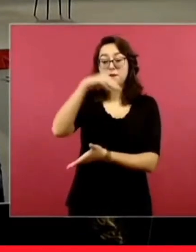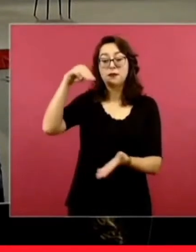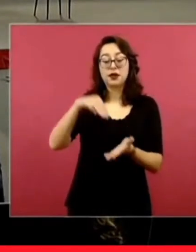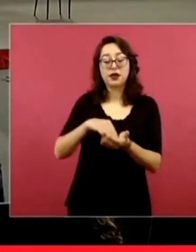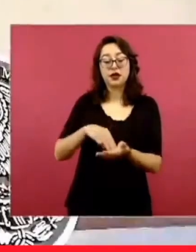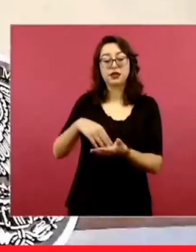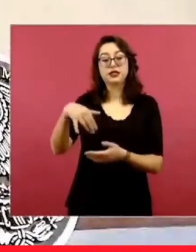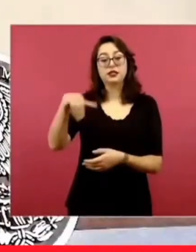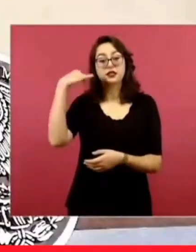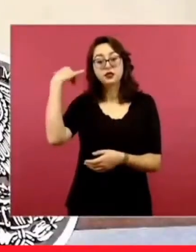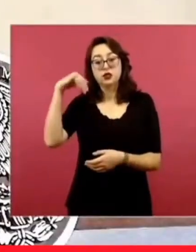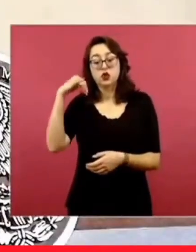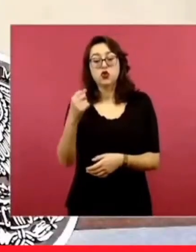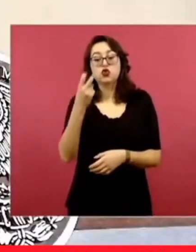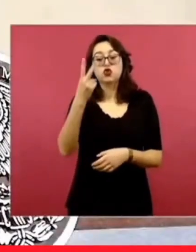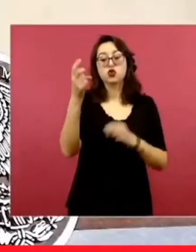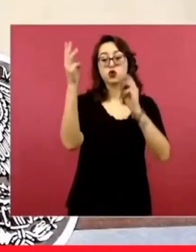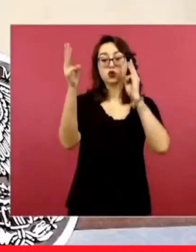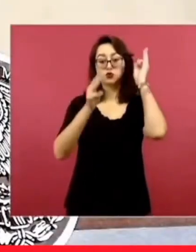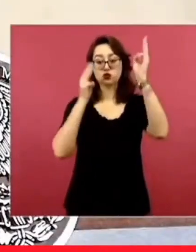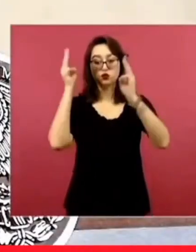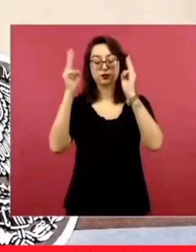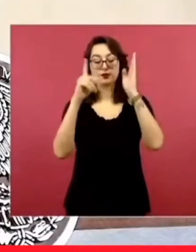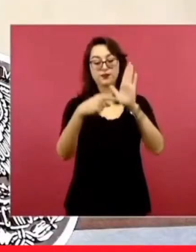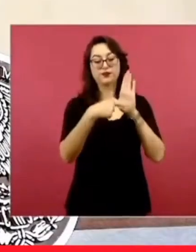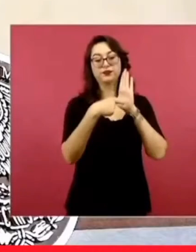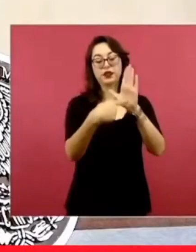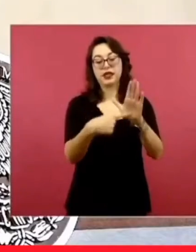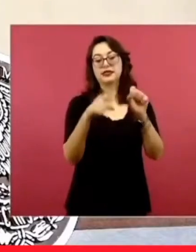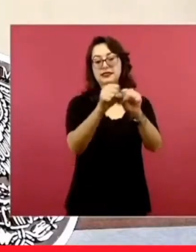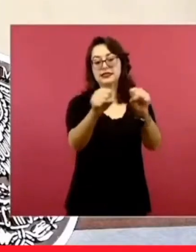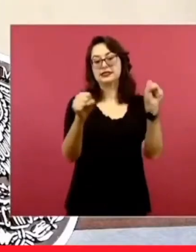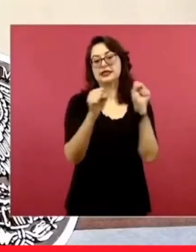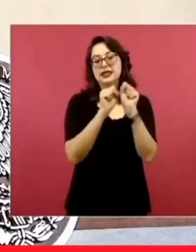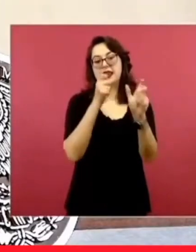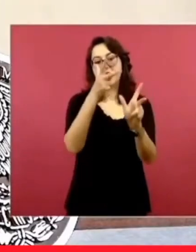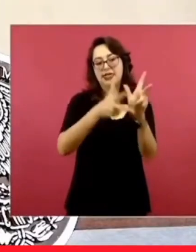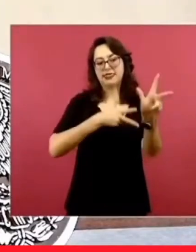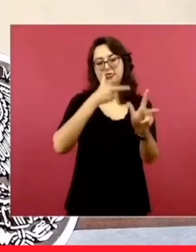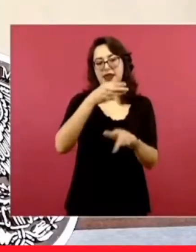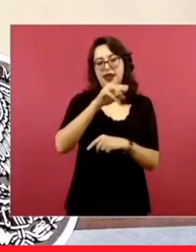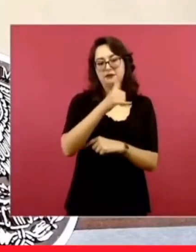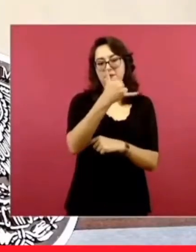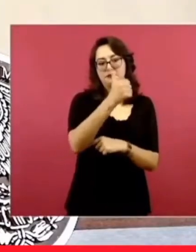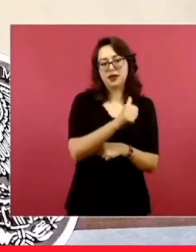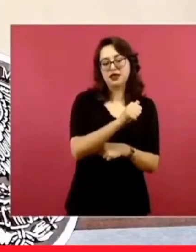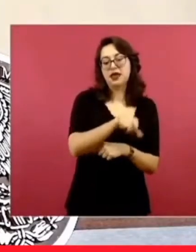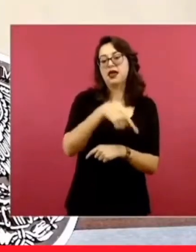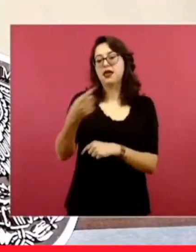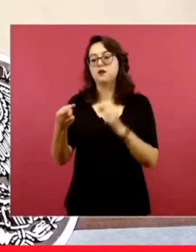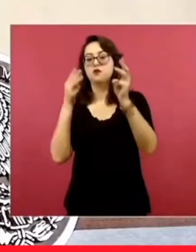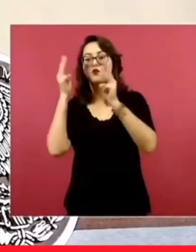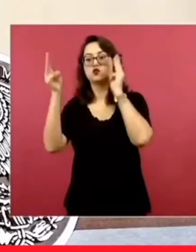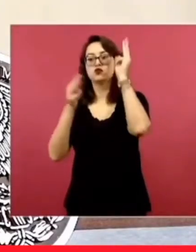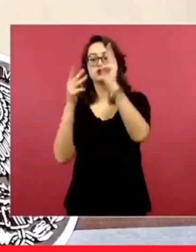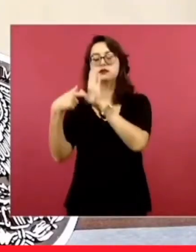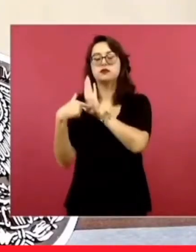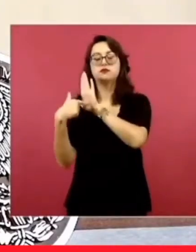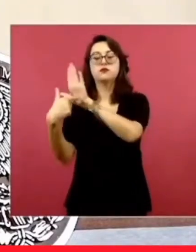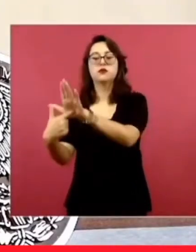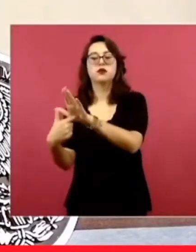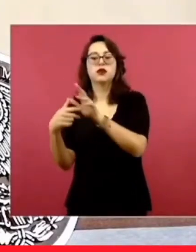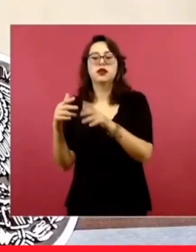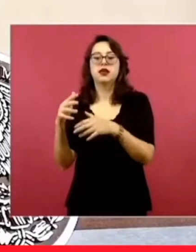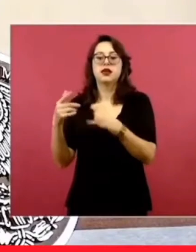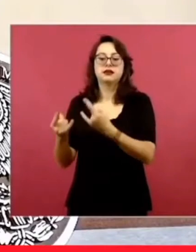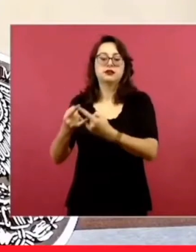museos, la sala de exposiciones Tren Maya y el Museo de la Historia del Pueblo de Yucatán. Como lo